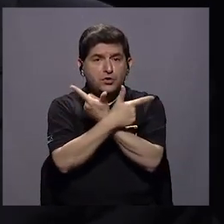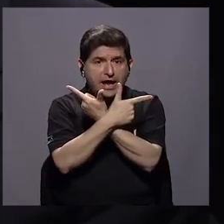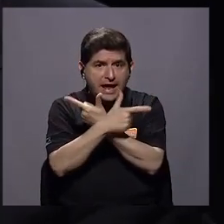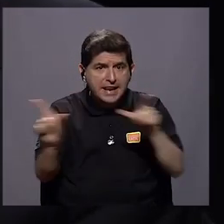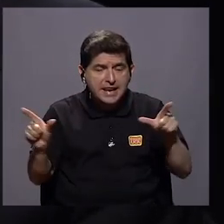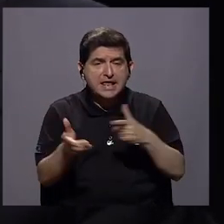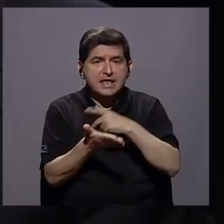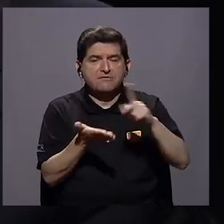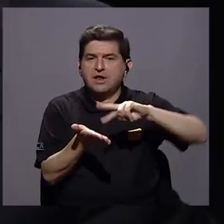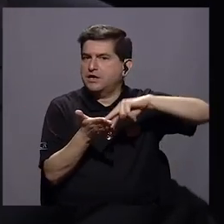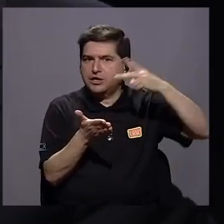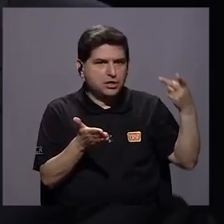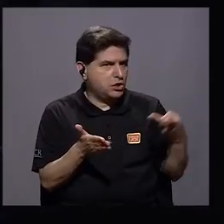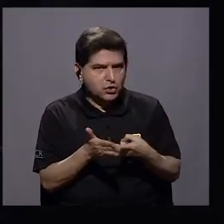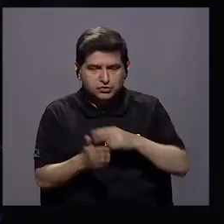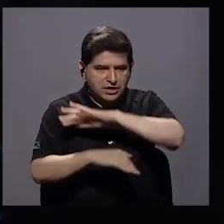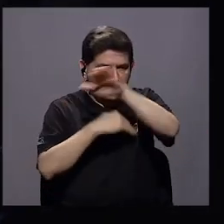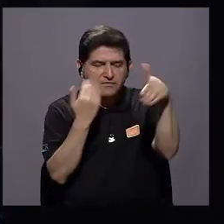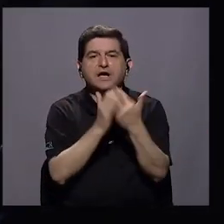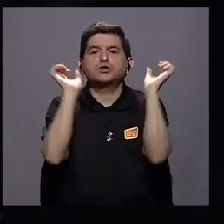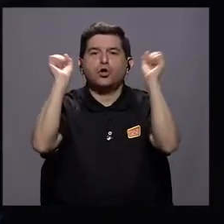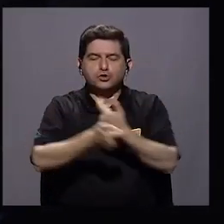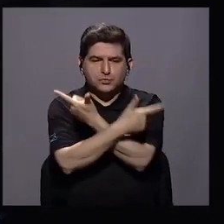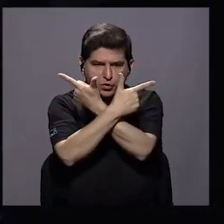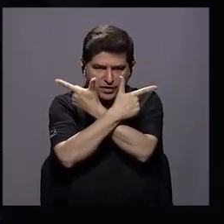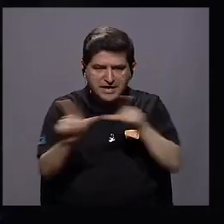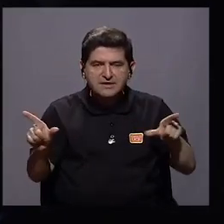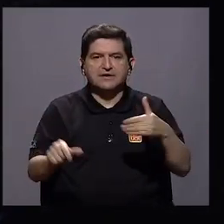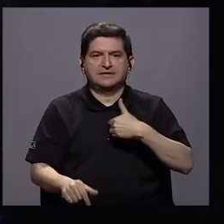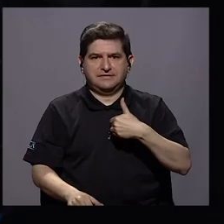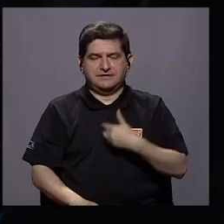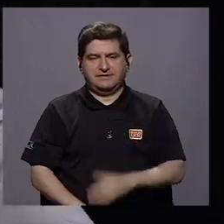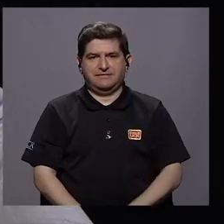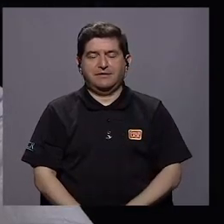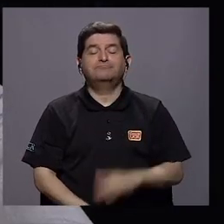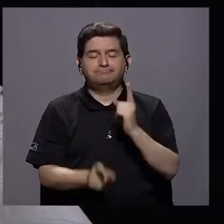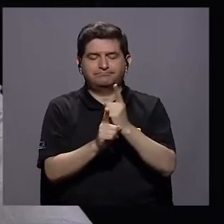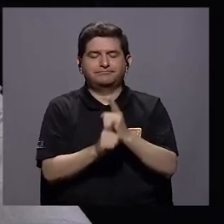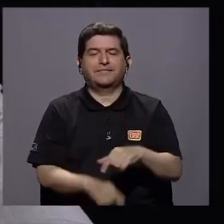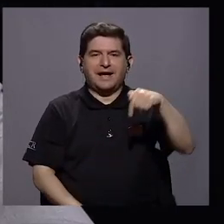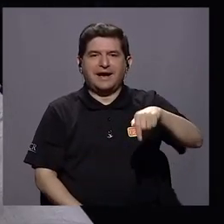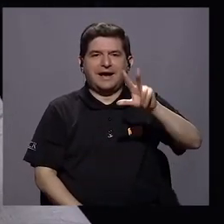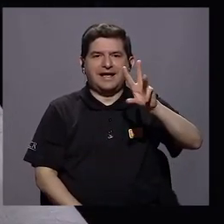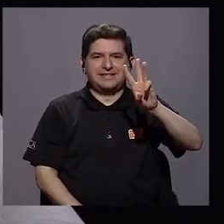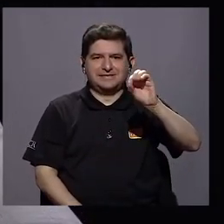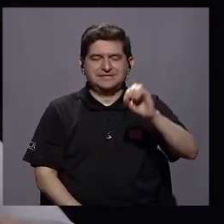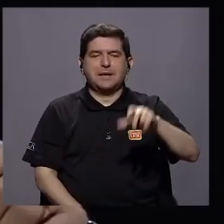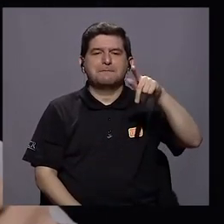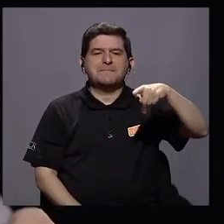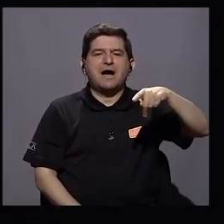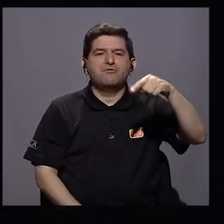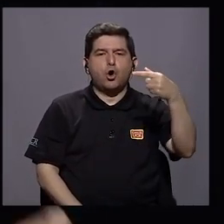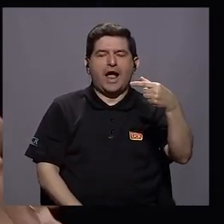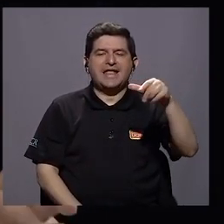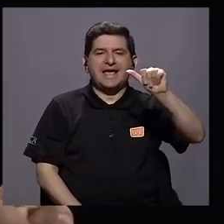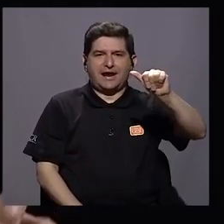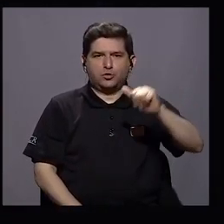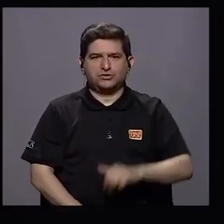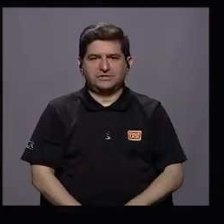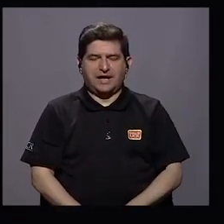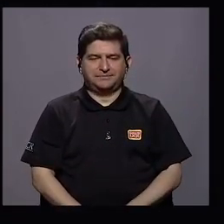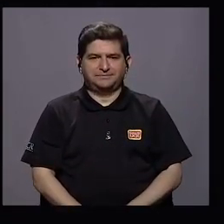que no necesariamente sí. Eso representa que todos podamos ser exonerados y exonerados. Por supuesto. Estamos en 360 con don Pablo Gayer